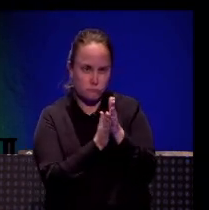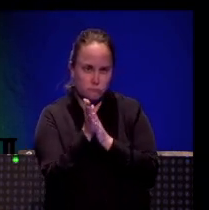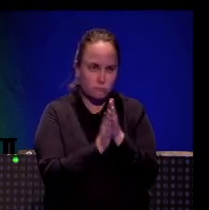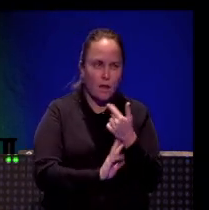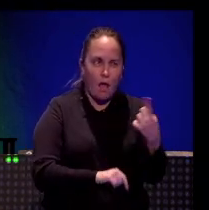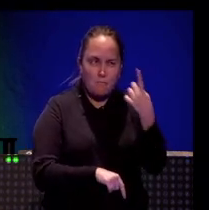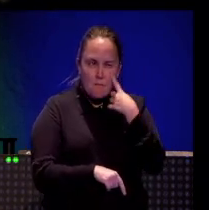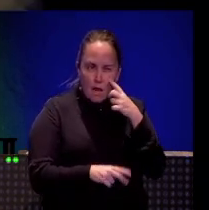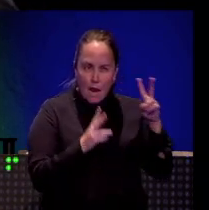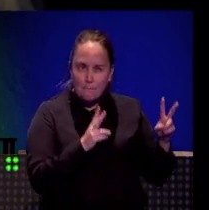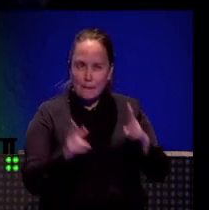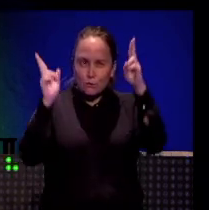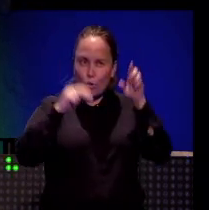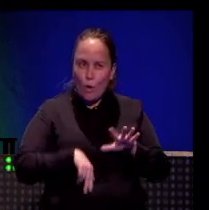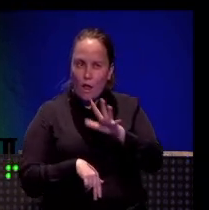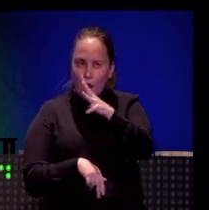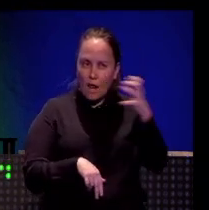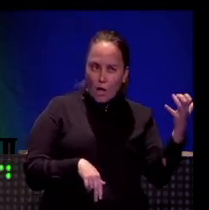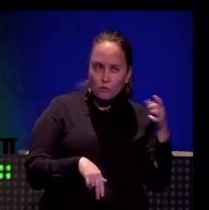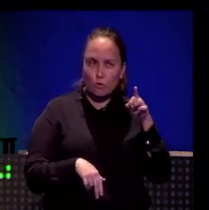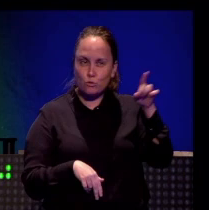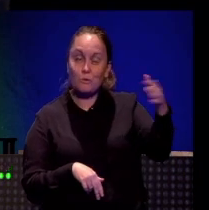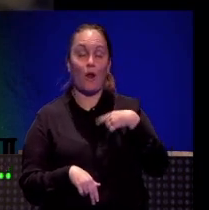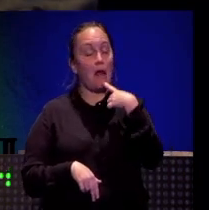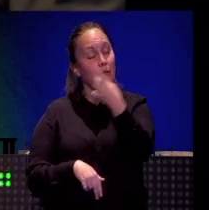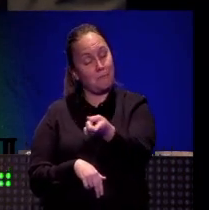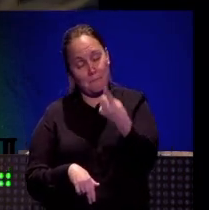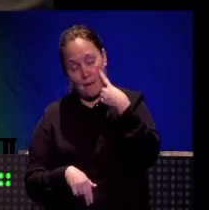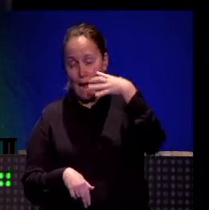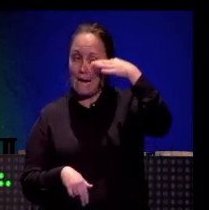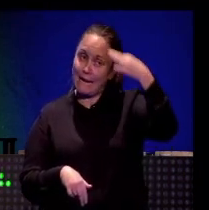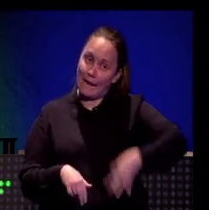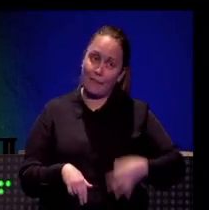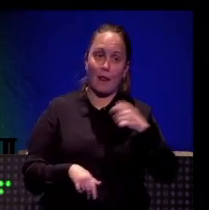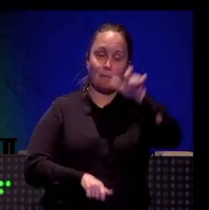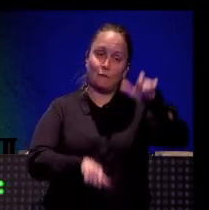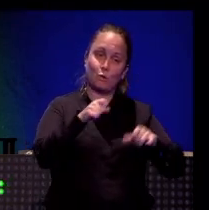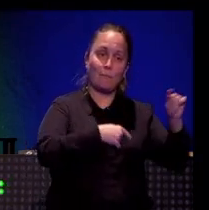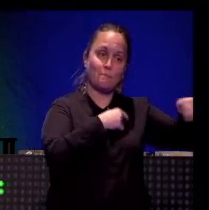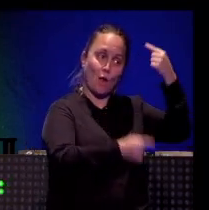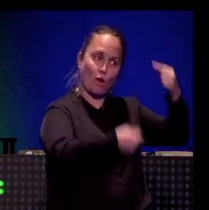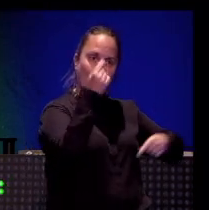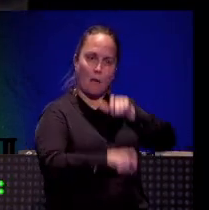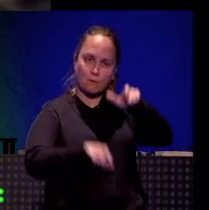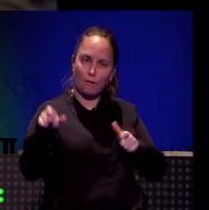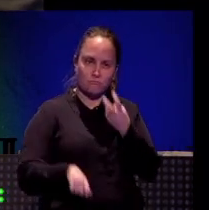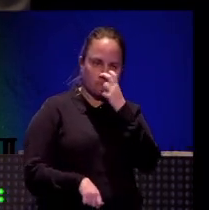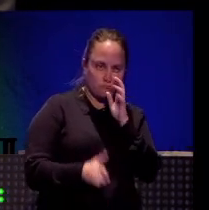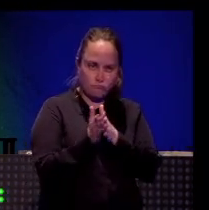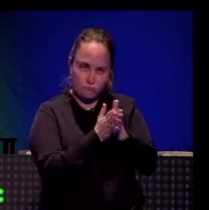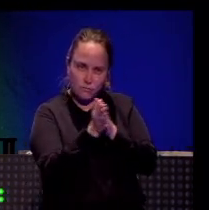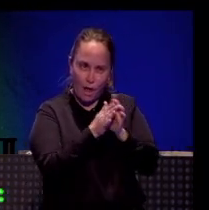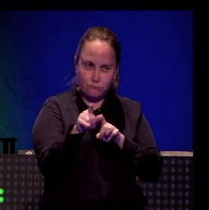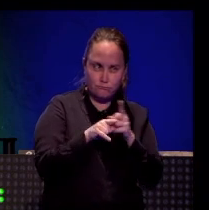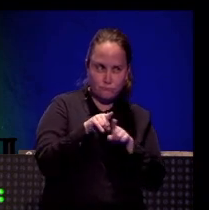en el episodio 500 tal mira que dije esto pero esto realmente mira me han corregido y se nota la estadística como el